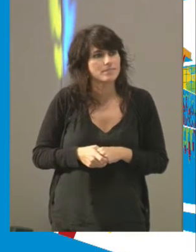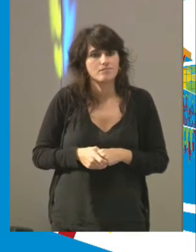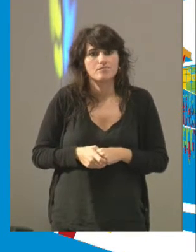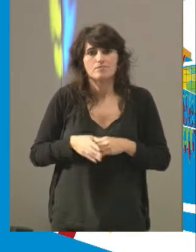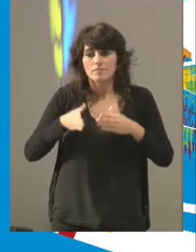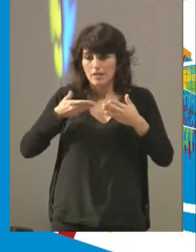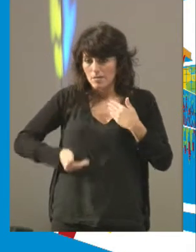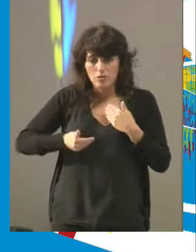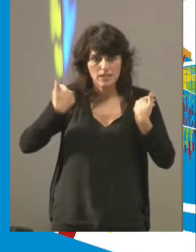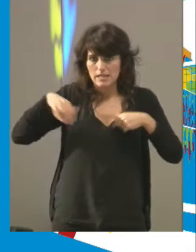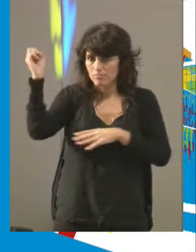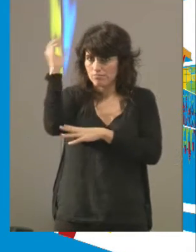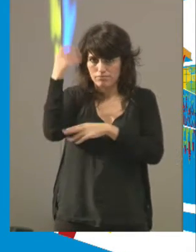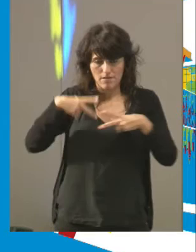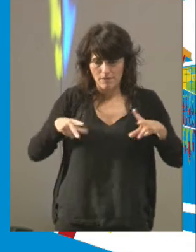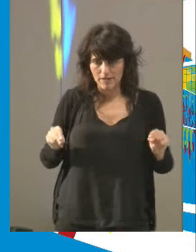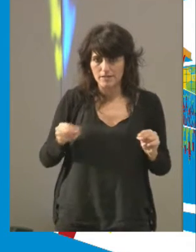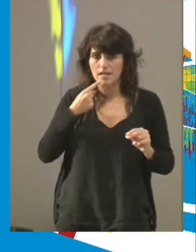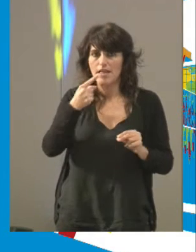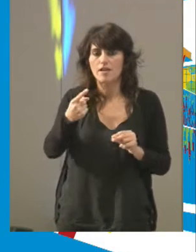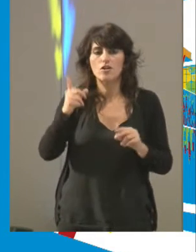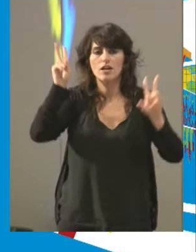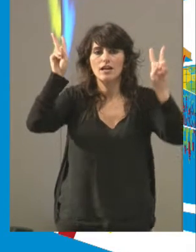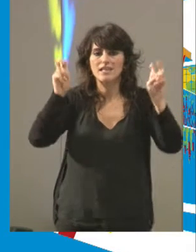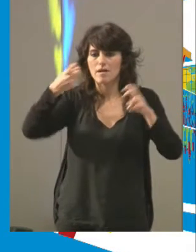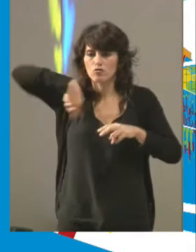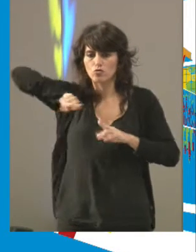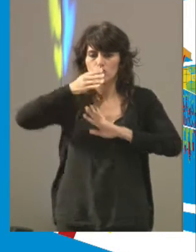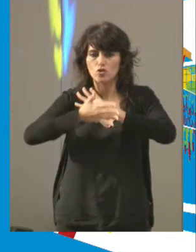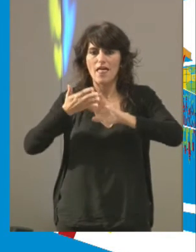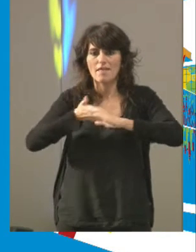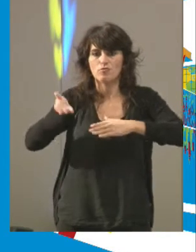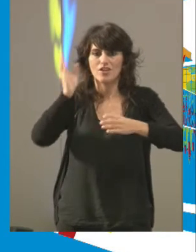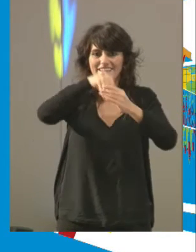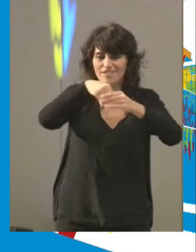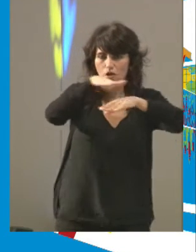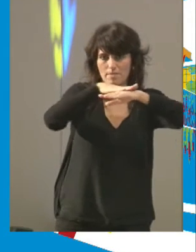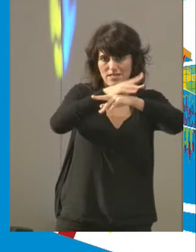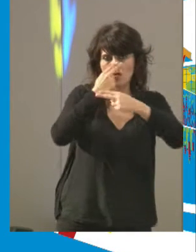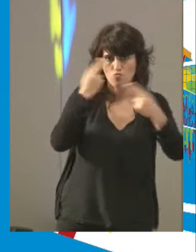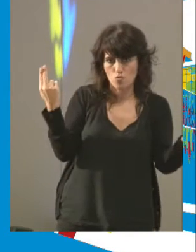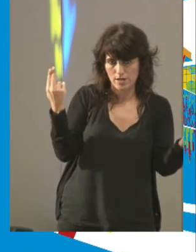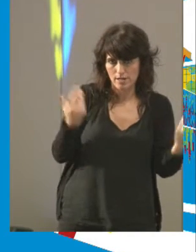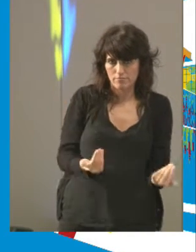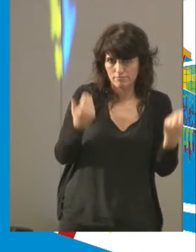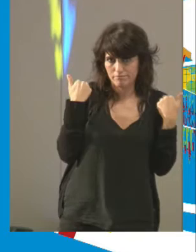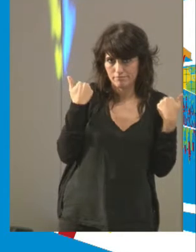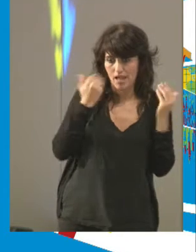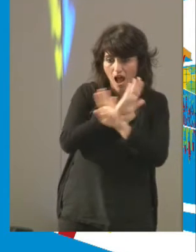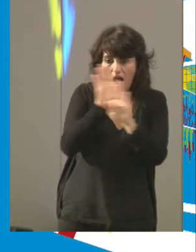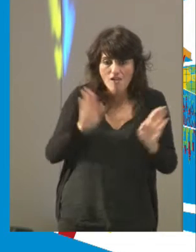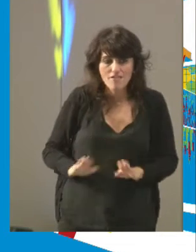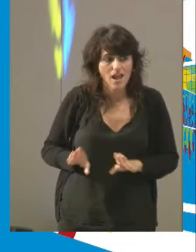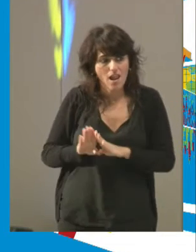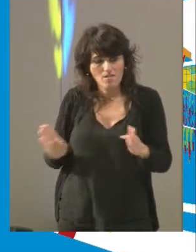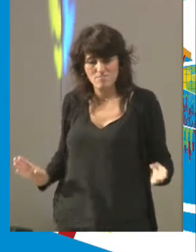importante, con la que ya termino la presentación, es el aspecto de que esto lo hemos hecho desde la administración pública. Y al final, creo que no corresponde a